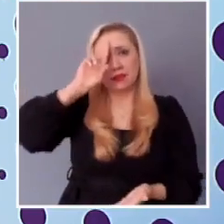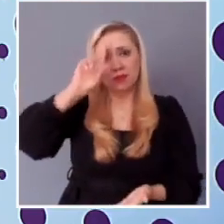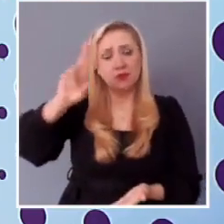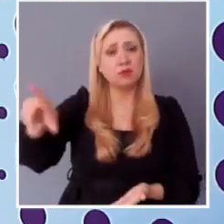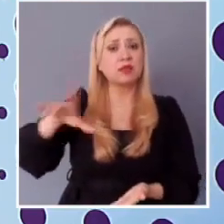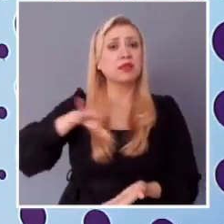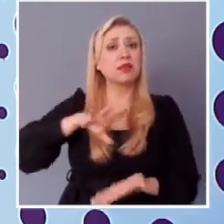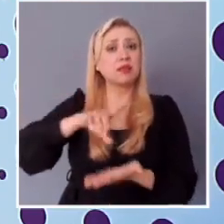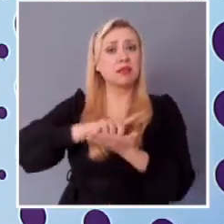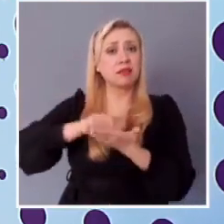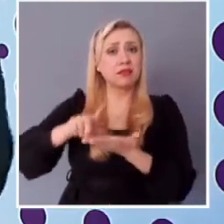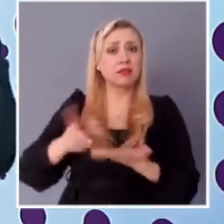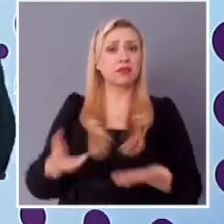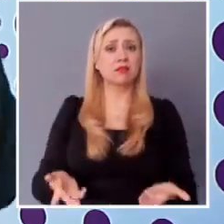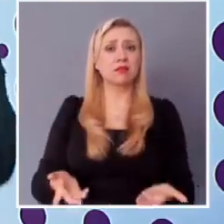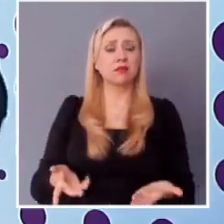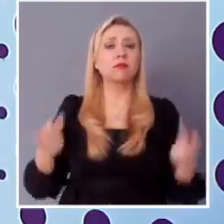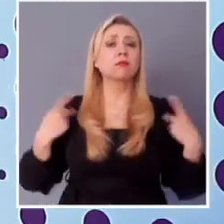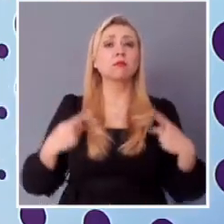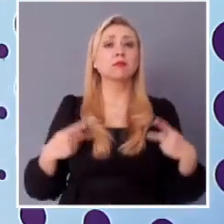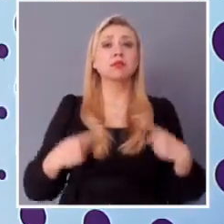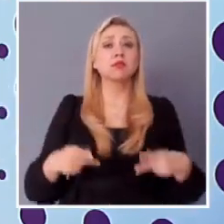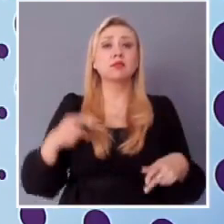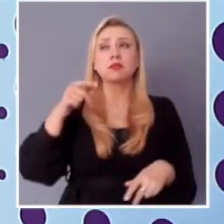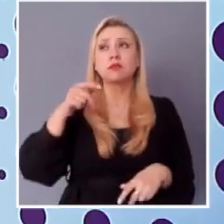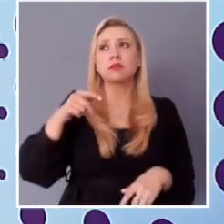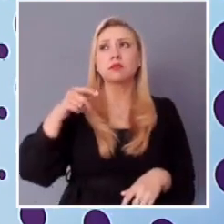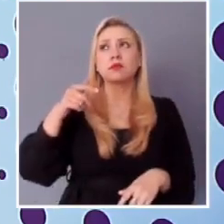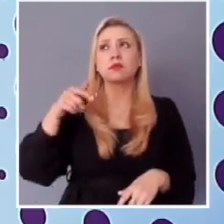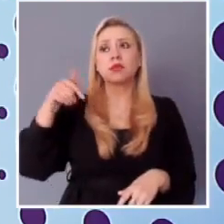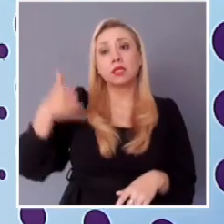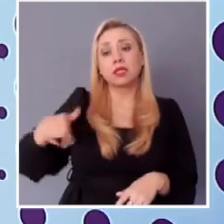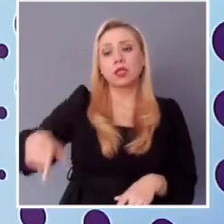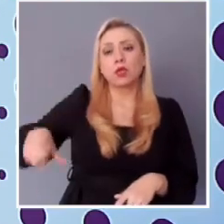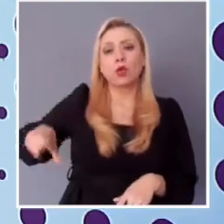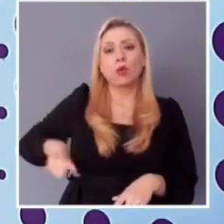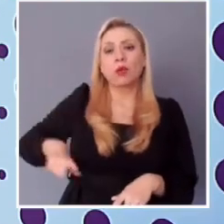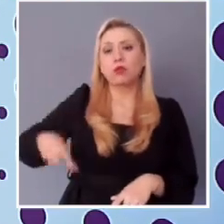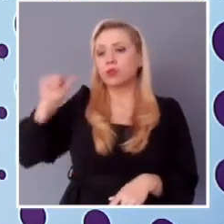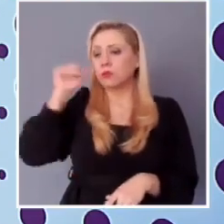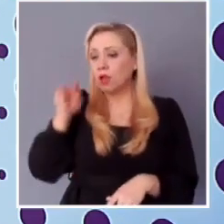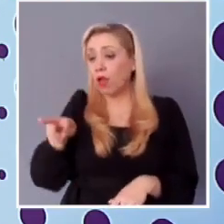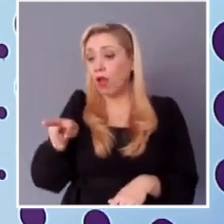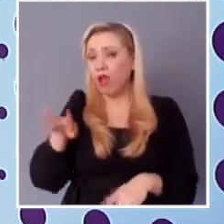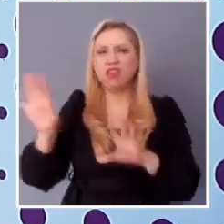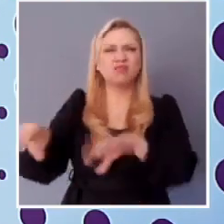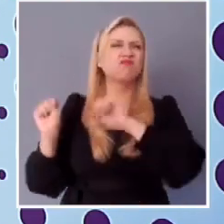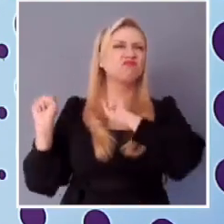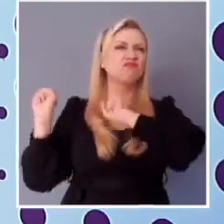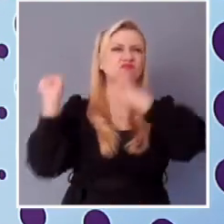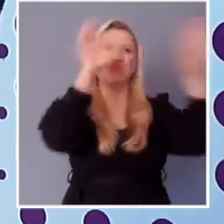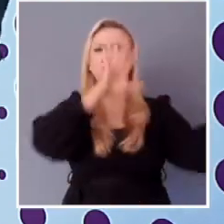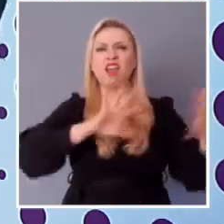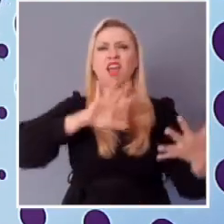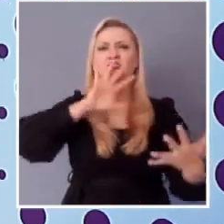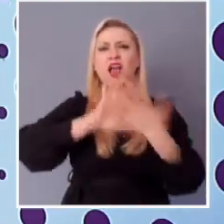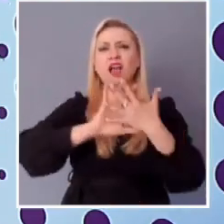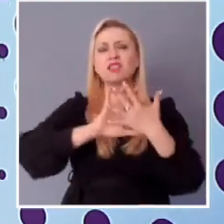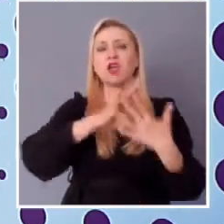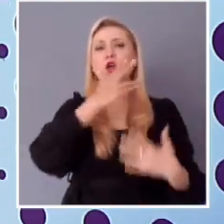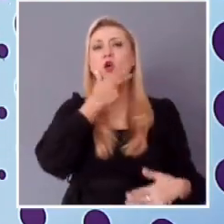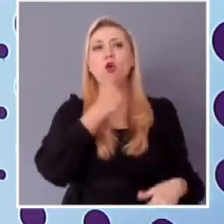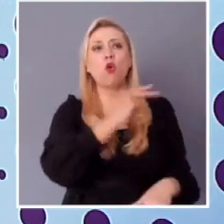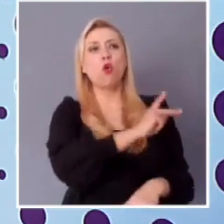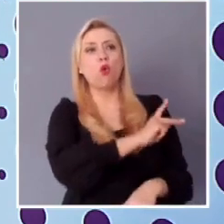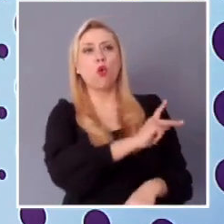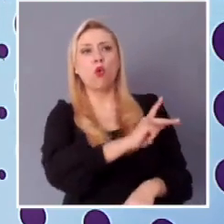derechos. ¿Y cuál es la respuesta social e institucional? Dirigirlas hacia cárceles especiales donde supuestamente se